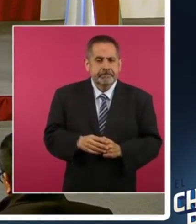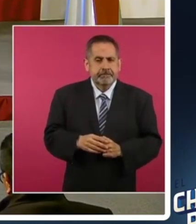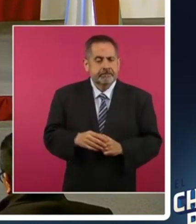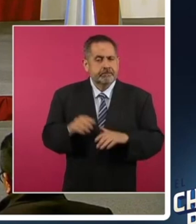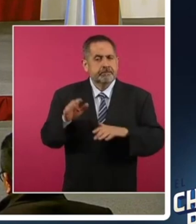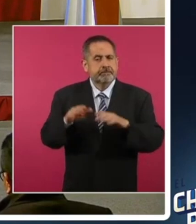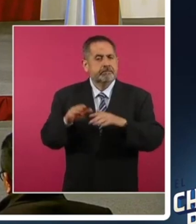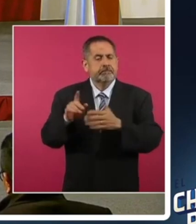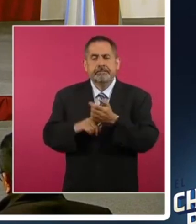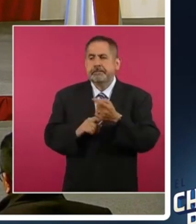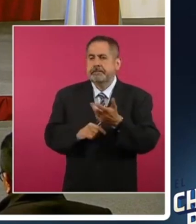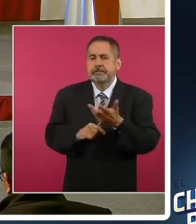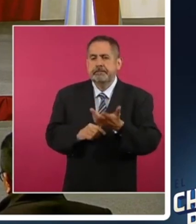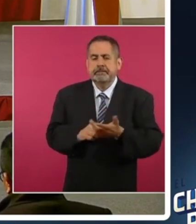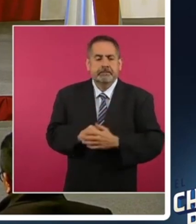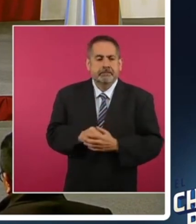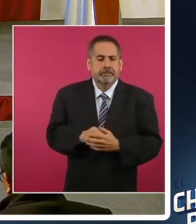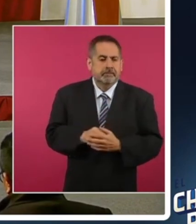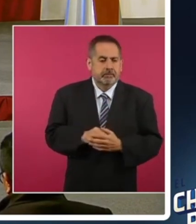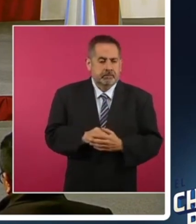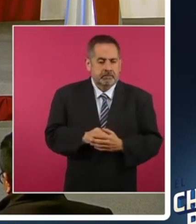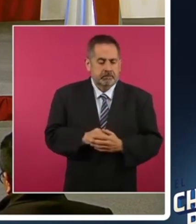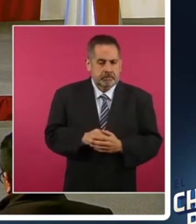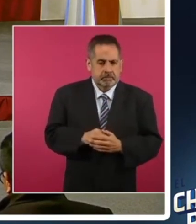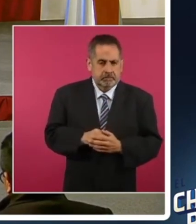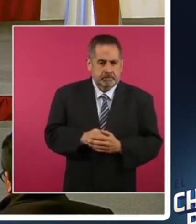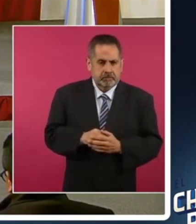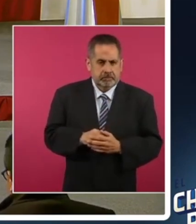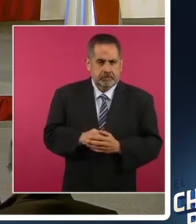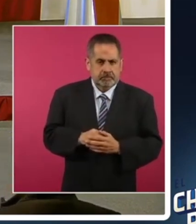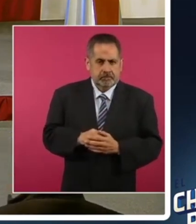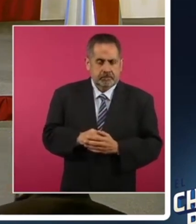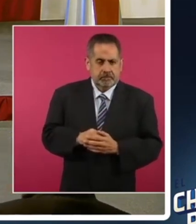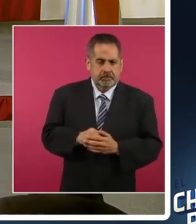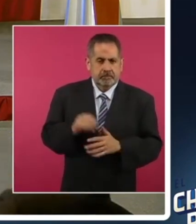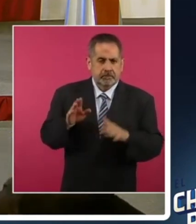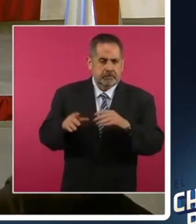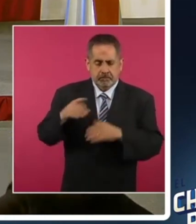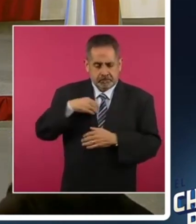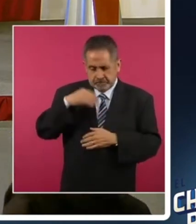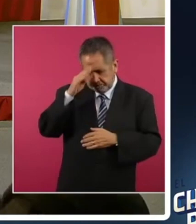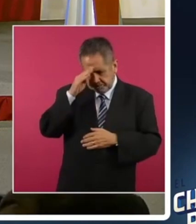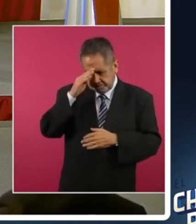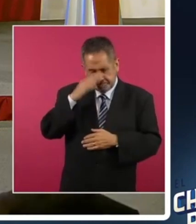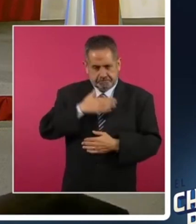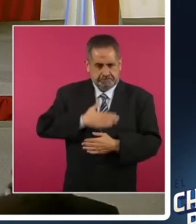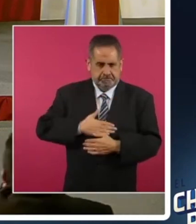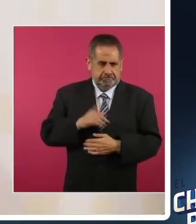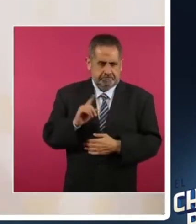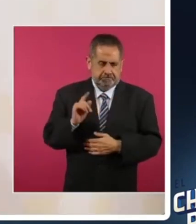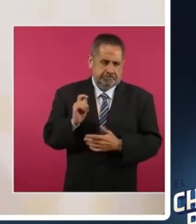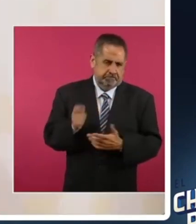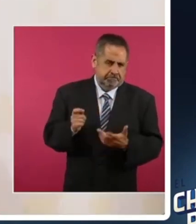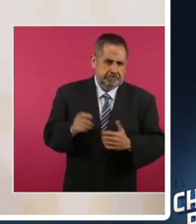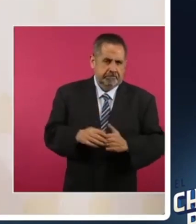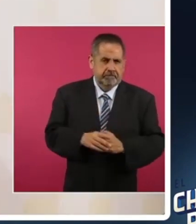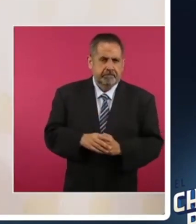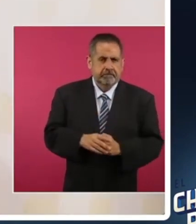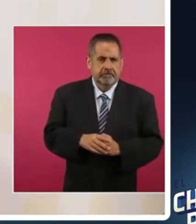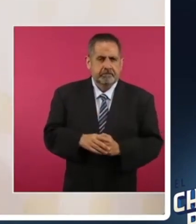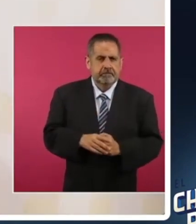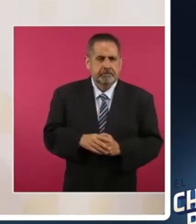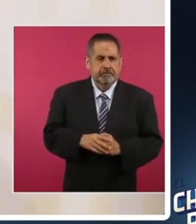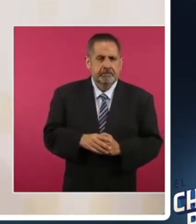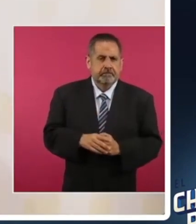considero justo que